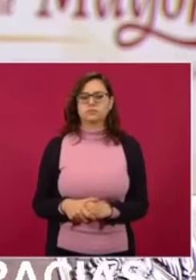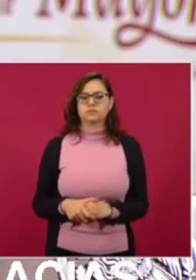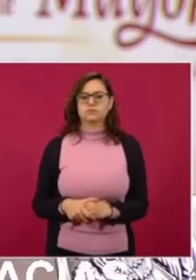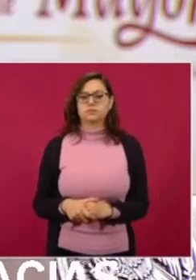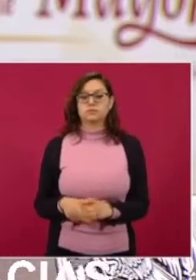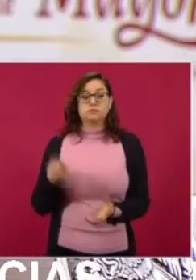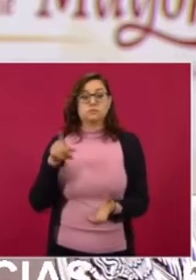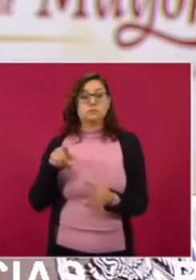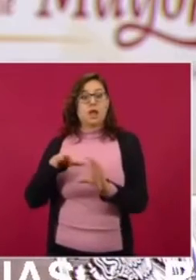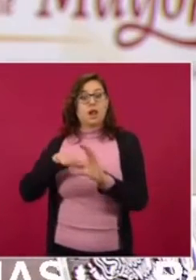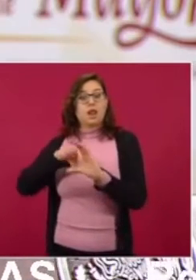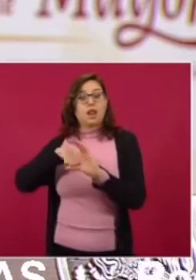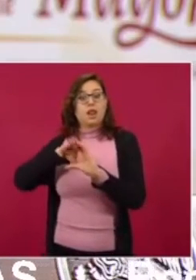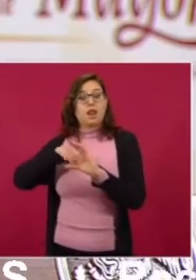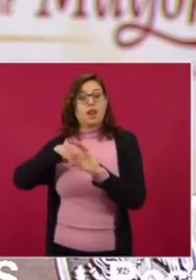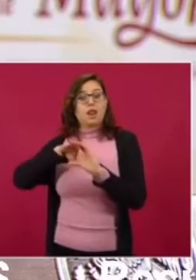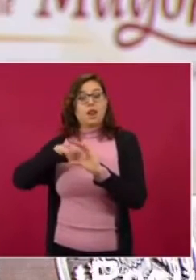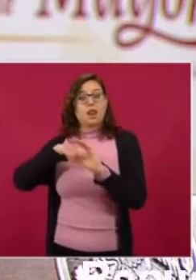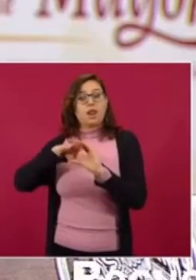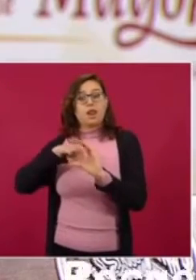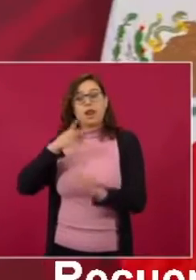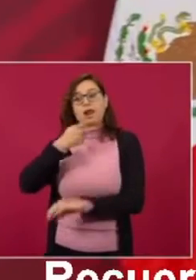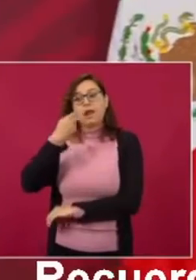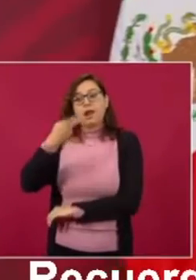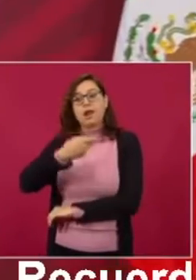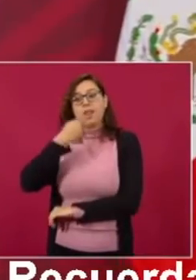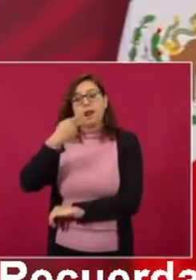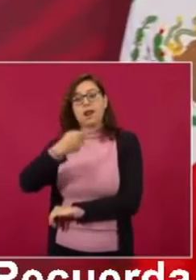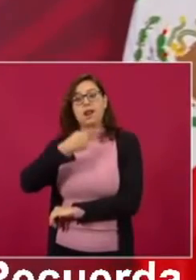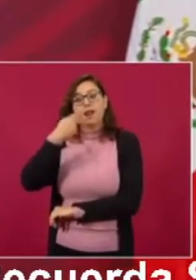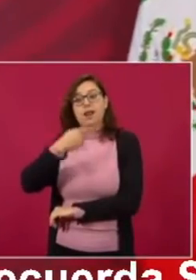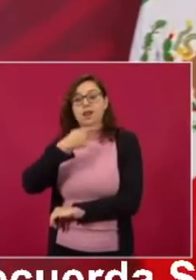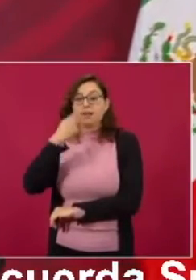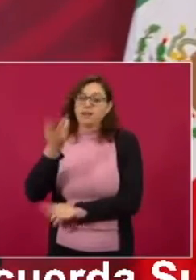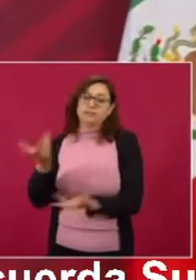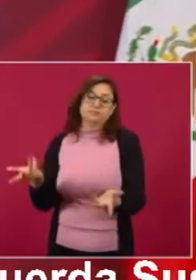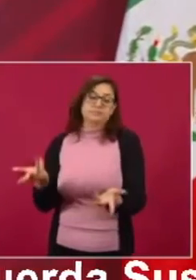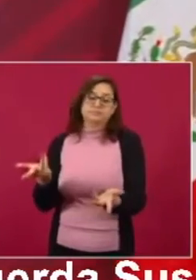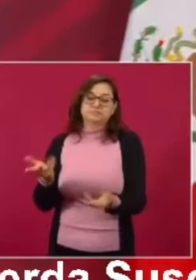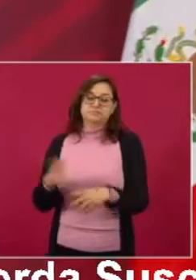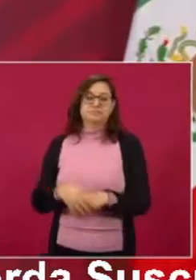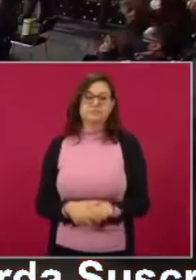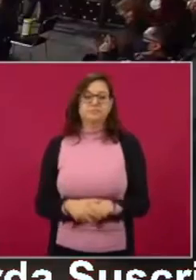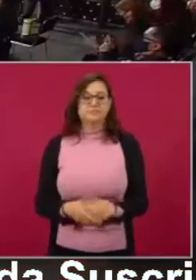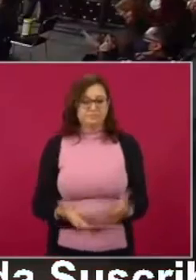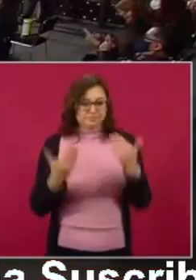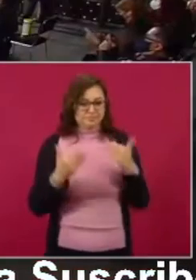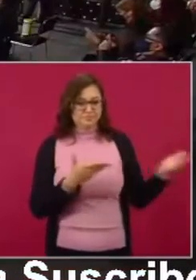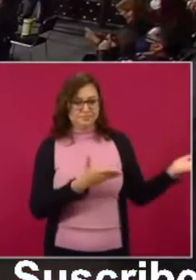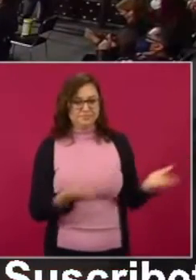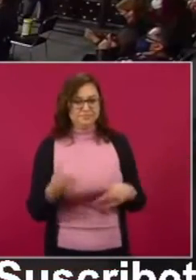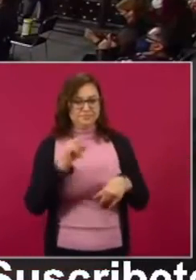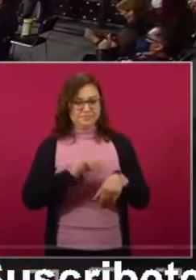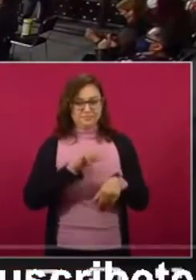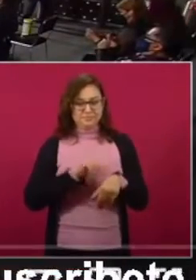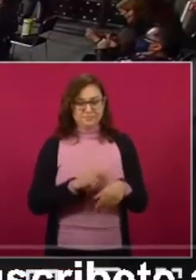puro choro variador muy bien a ver vamos otros